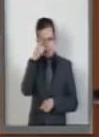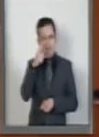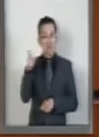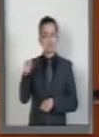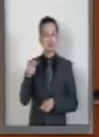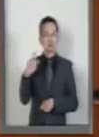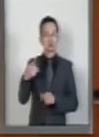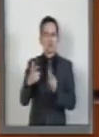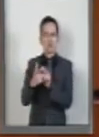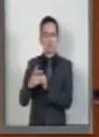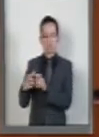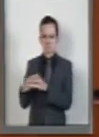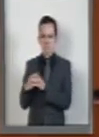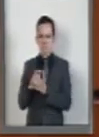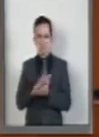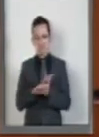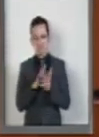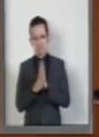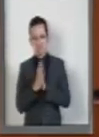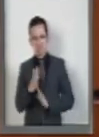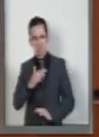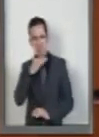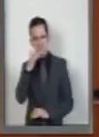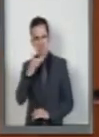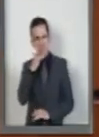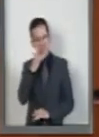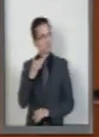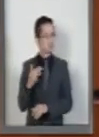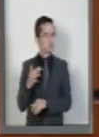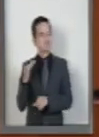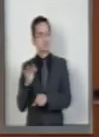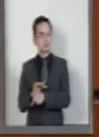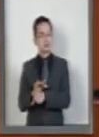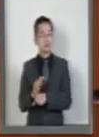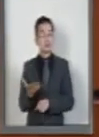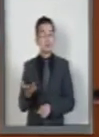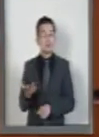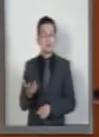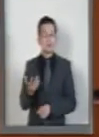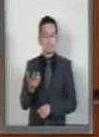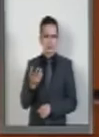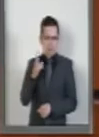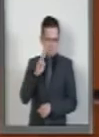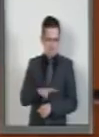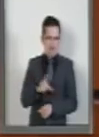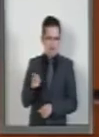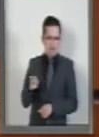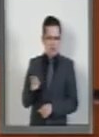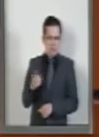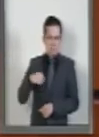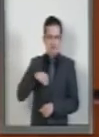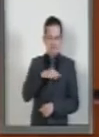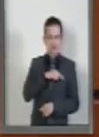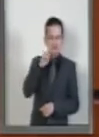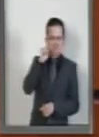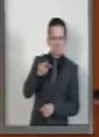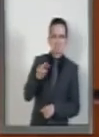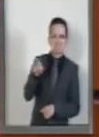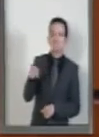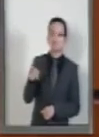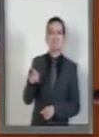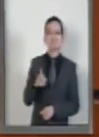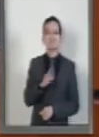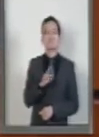corrupción, sus cotos de impunidad. Debemos reconocer que lamentablemente lograron su